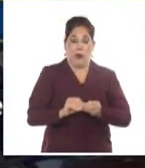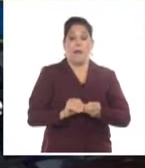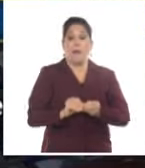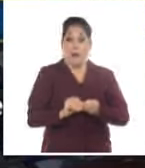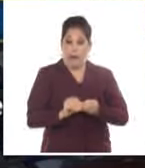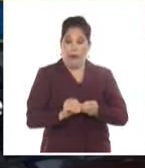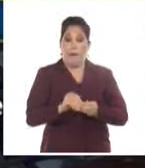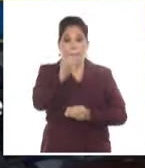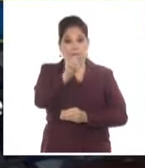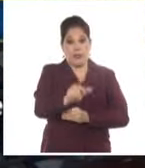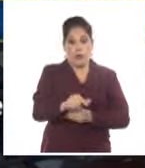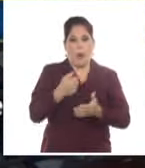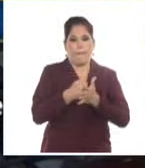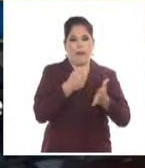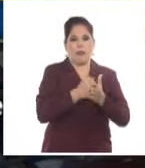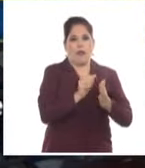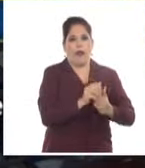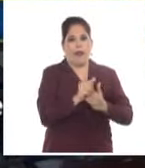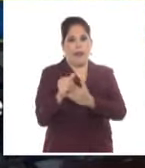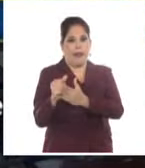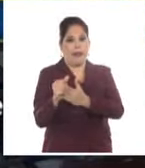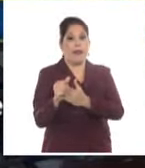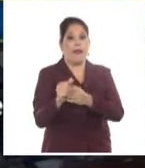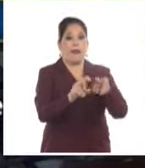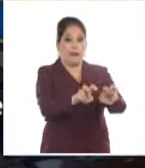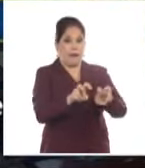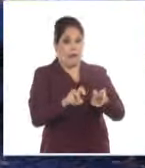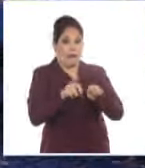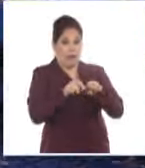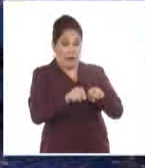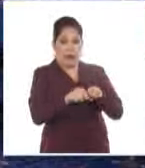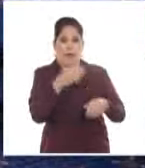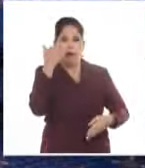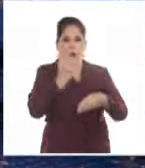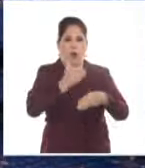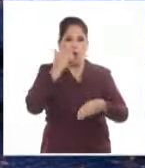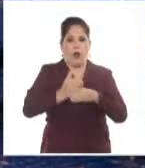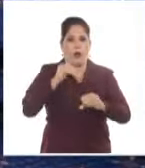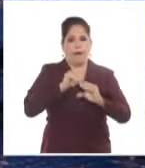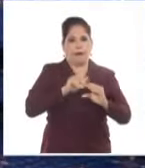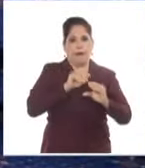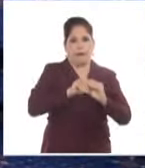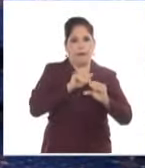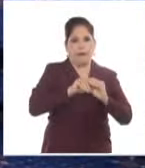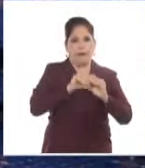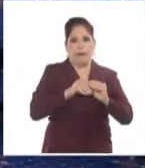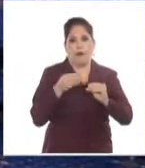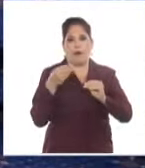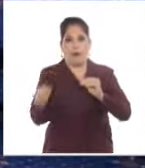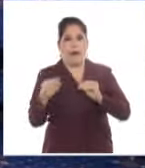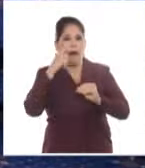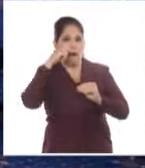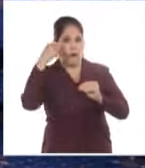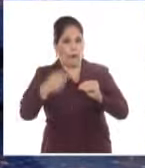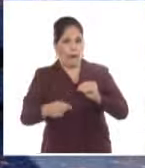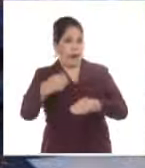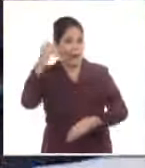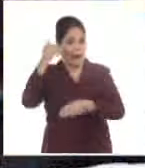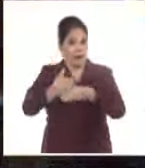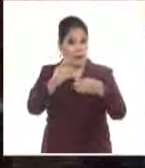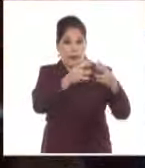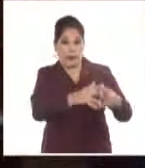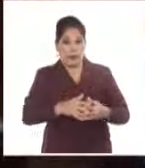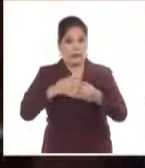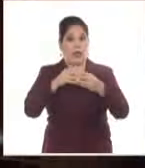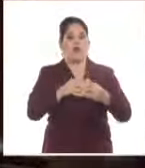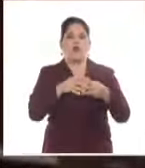conservadores presionan al líder de la Cámara Baja, Mike Johnson, para que bloquee los fondos destinados a Kiev hasta que la frontera sur de Estados Unidos